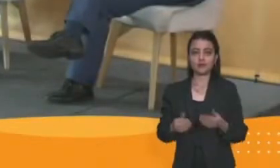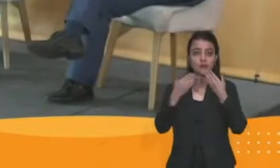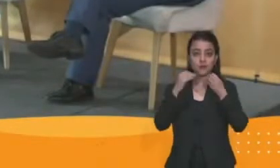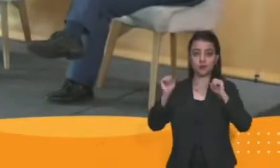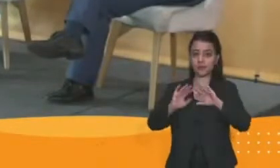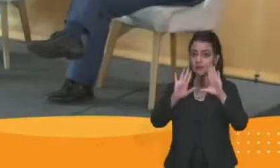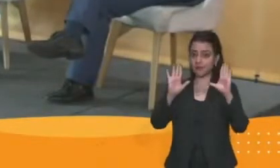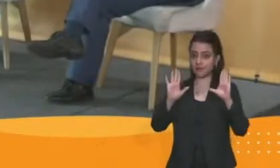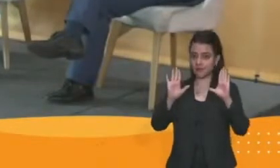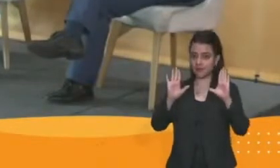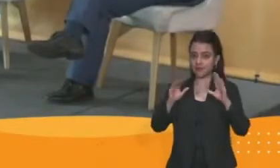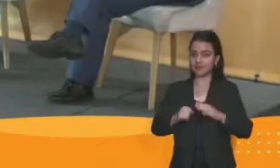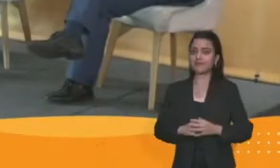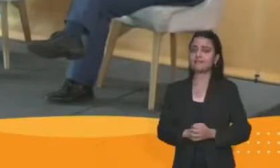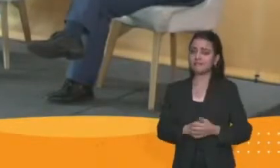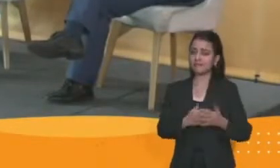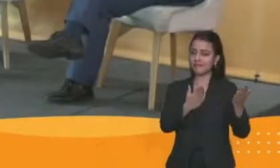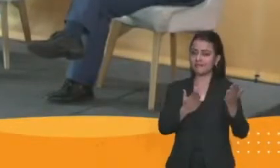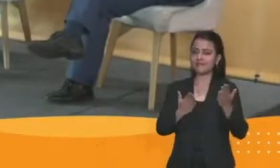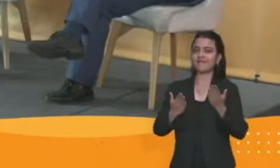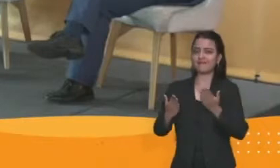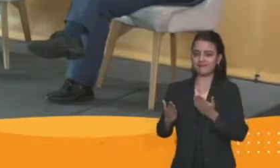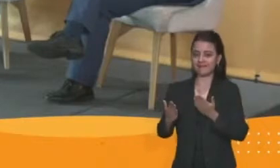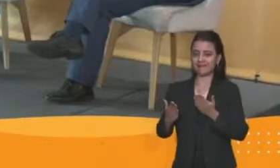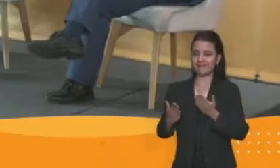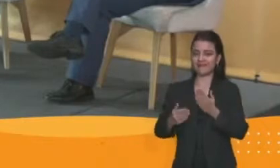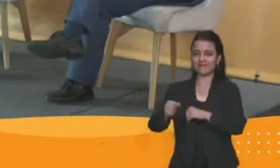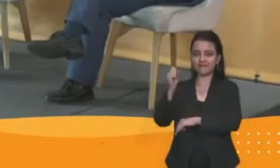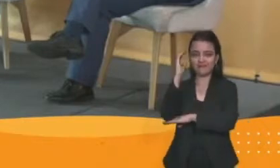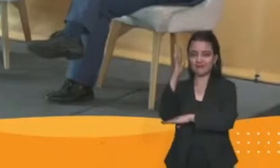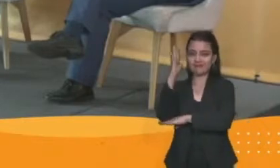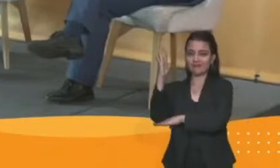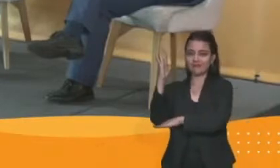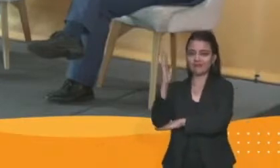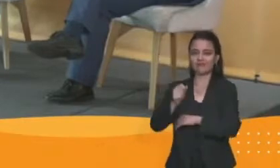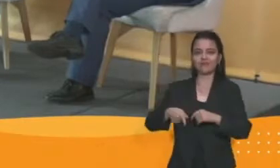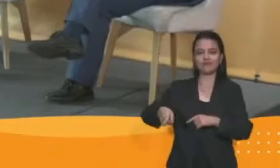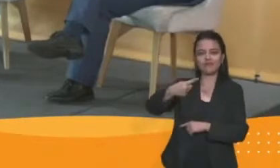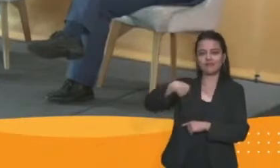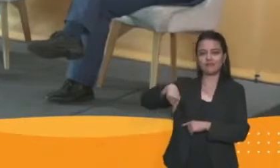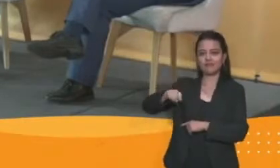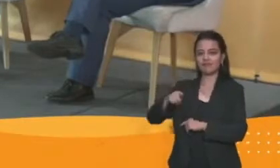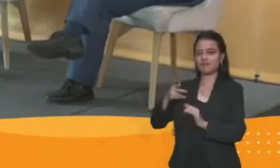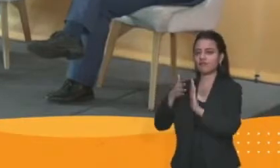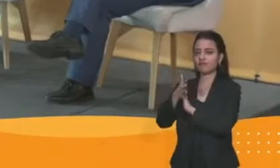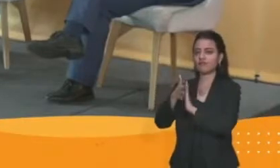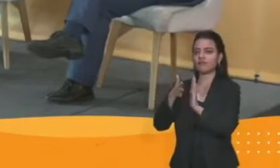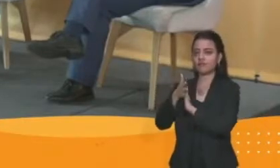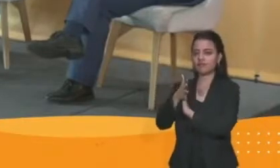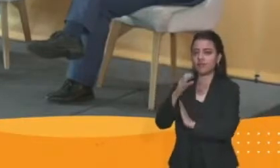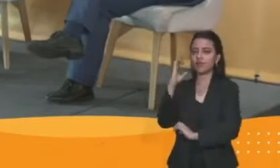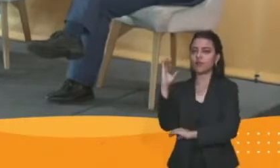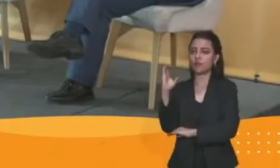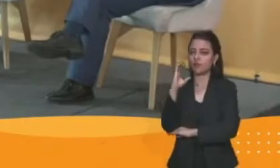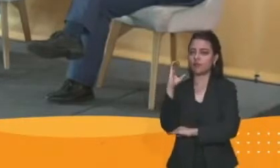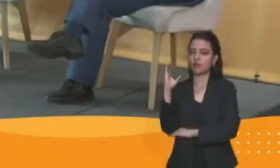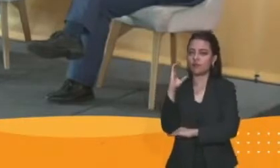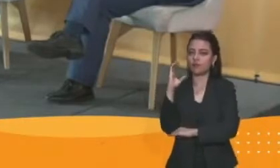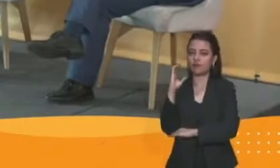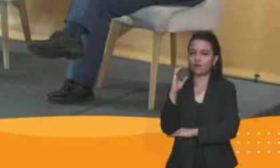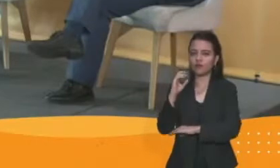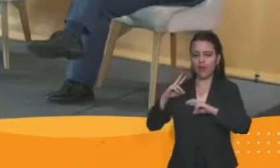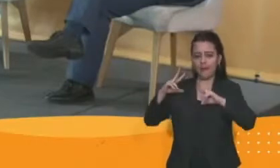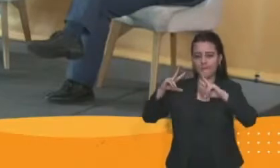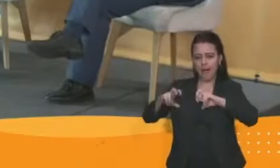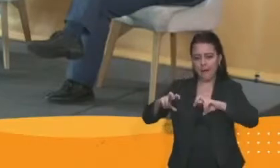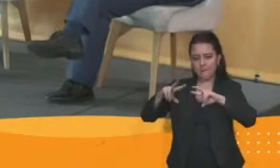Muy buenos días. Bienvenidos a la presentación de resultados del informe Colombia,